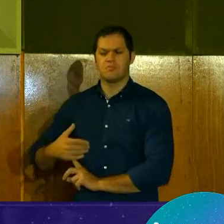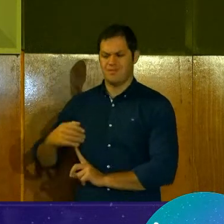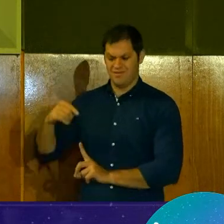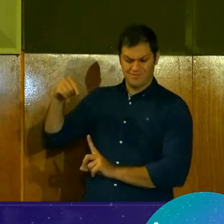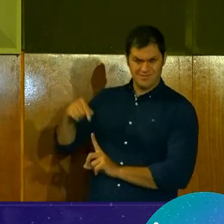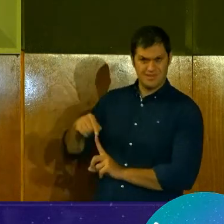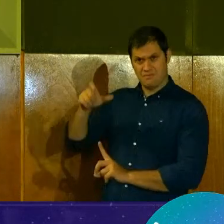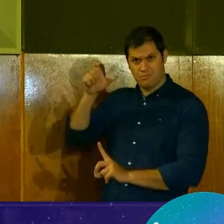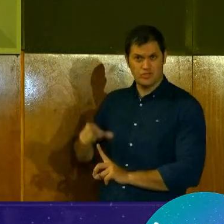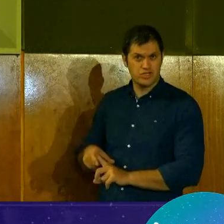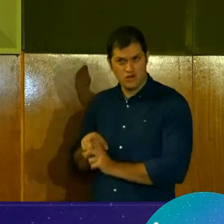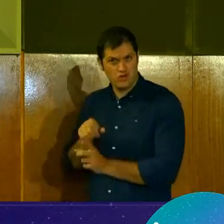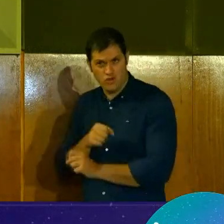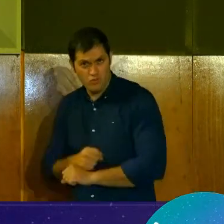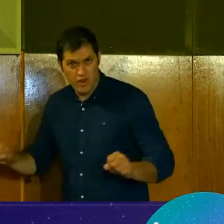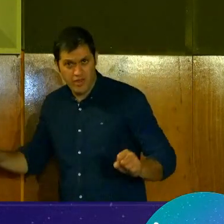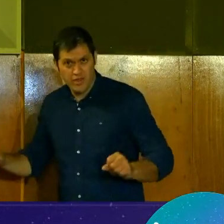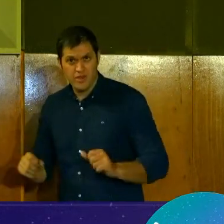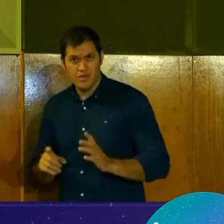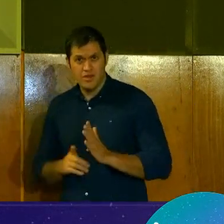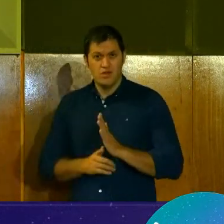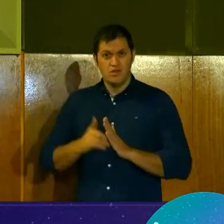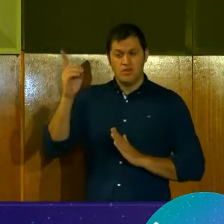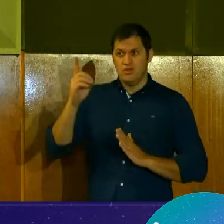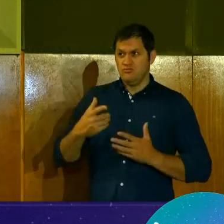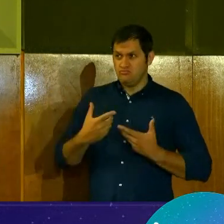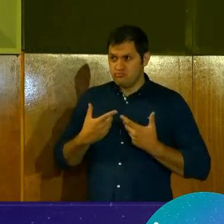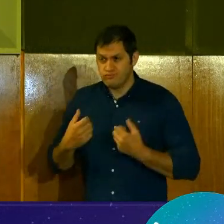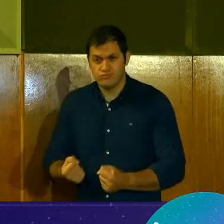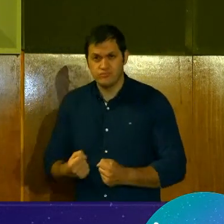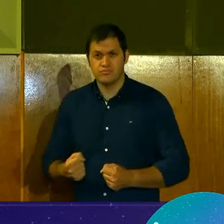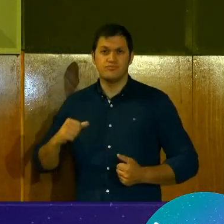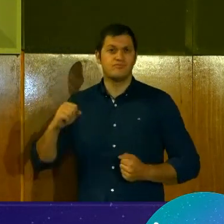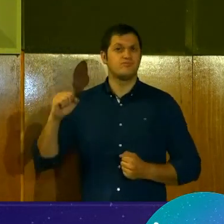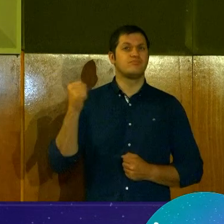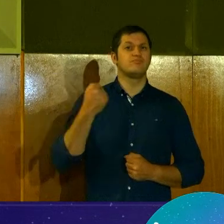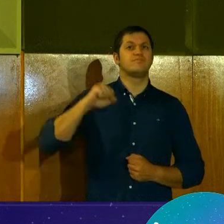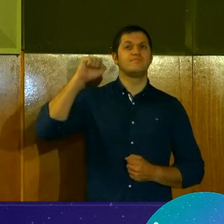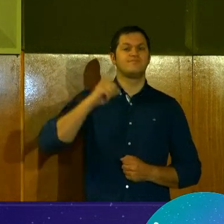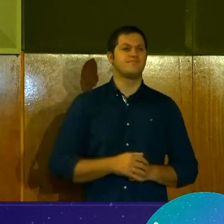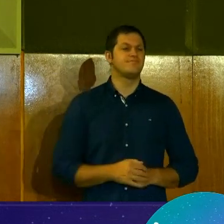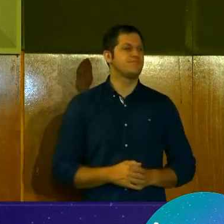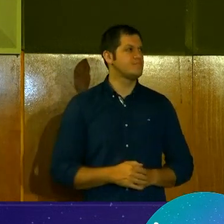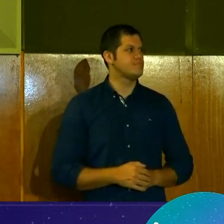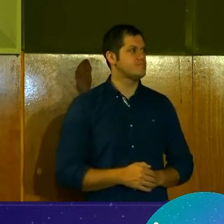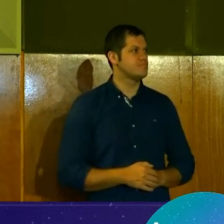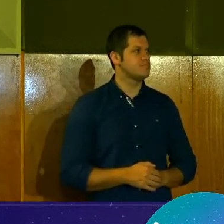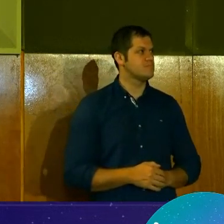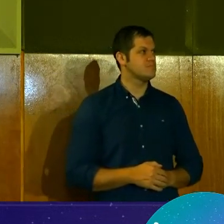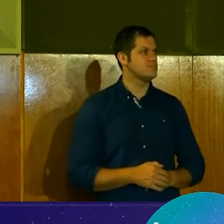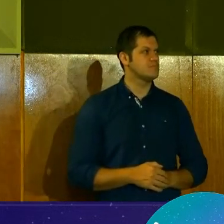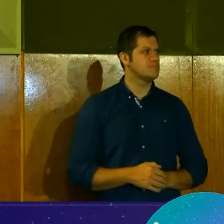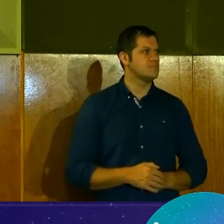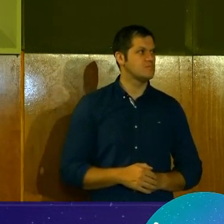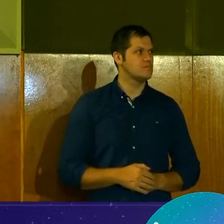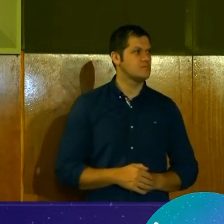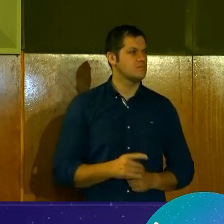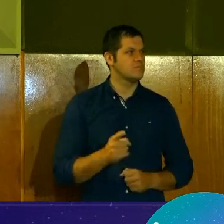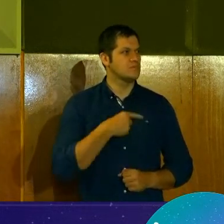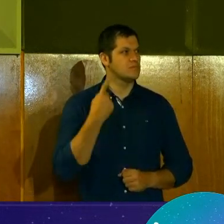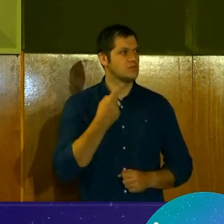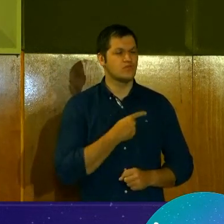yo creo que esta es también un buen mensaje de la charla o sea que las personas sean invisibilizadas no quiere decir que no